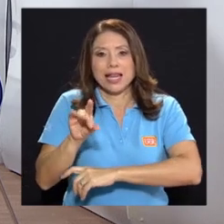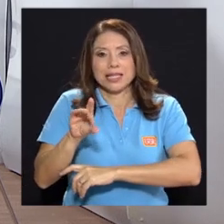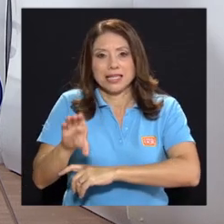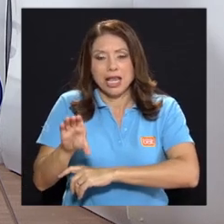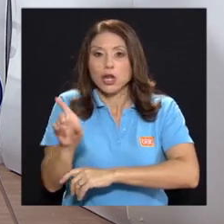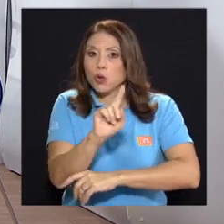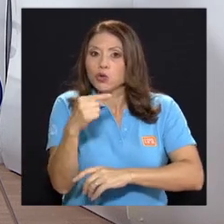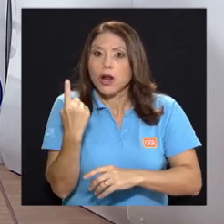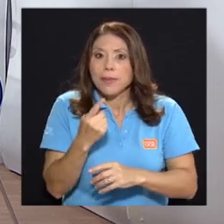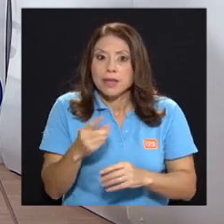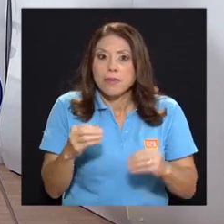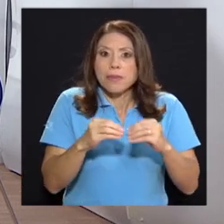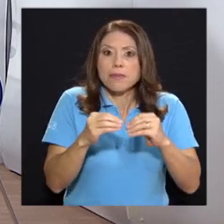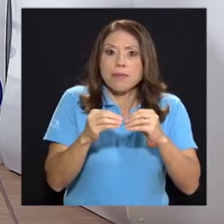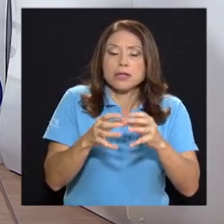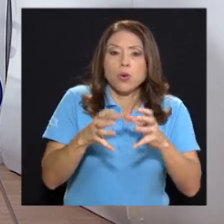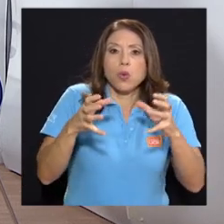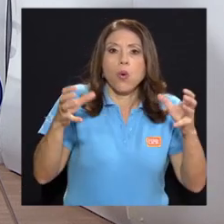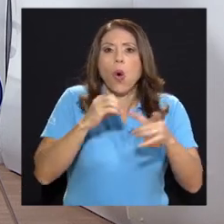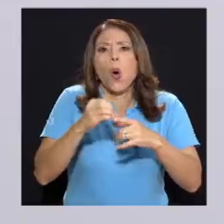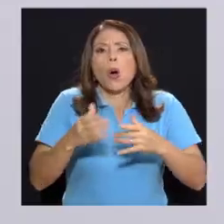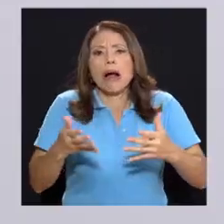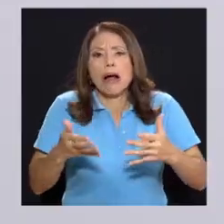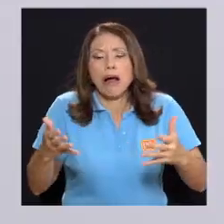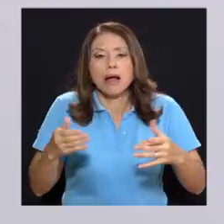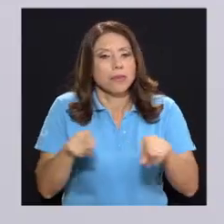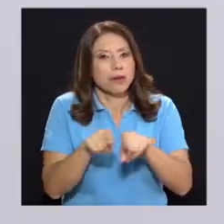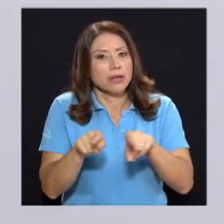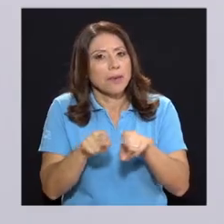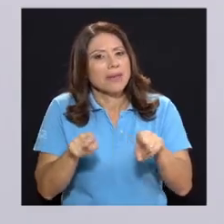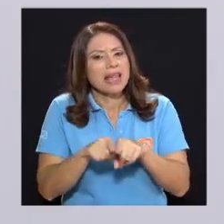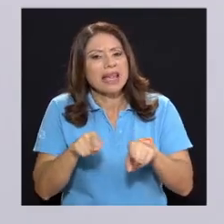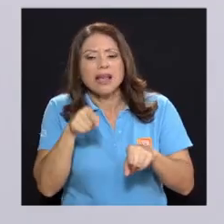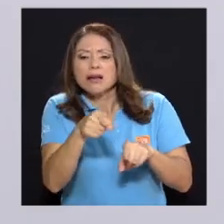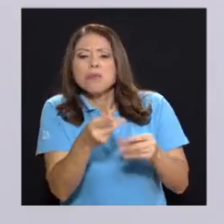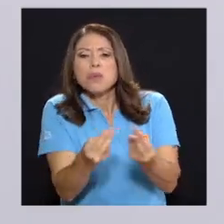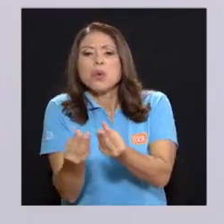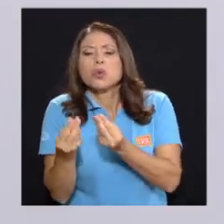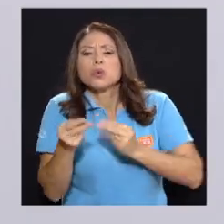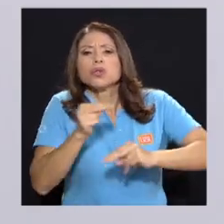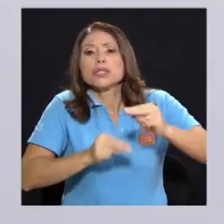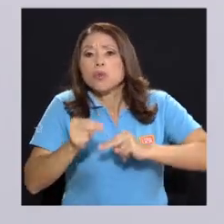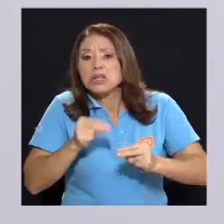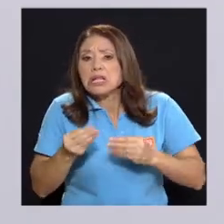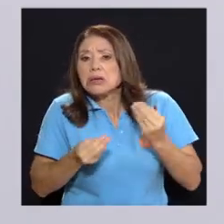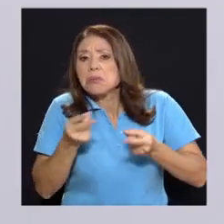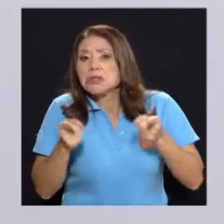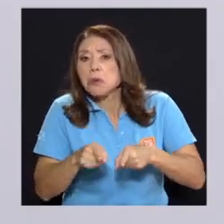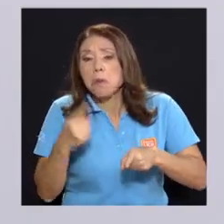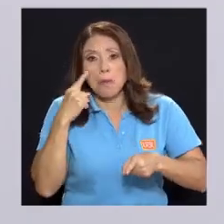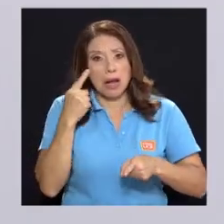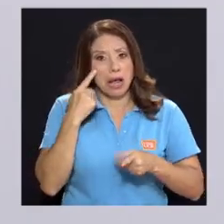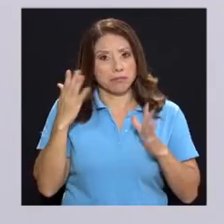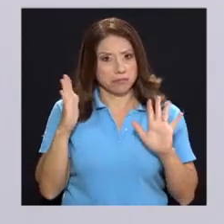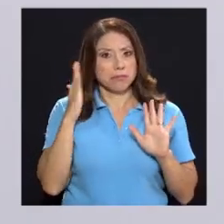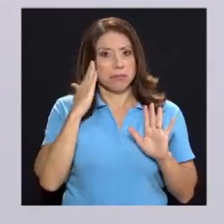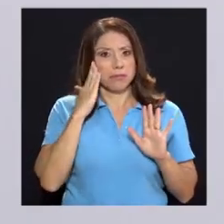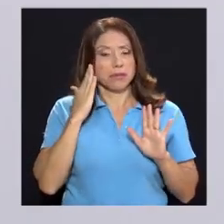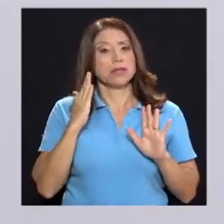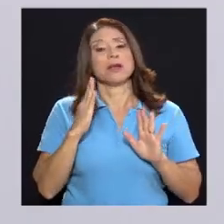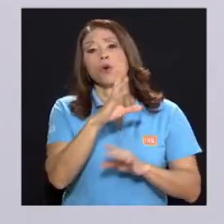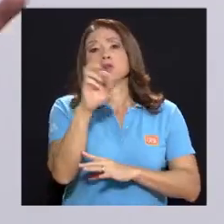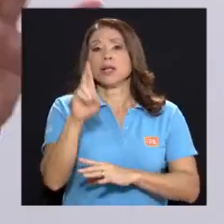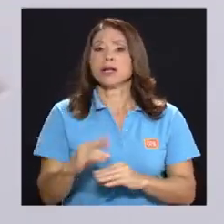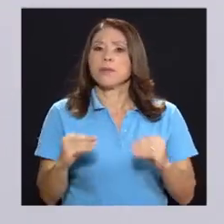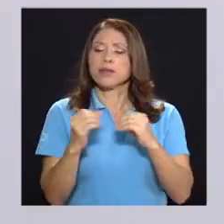en términos de volumen sino en términos de lo que se comercia para ver si la posición de costa rica se había fortalecido en ese intercambio